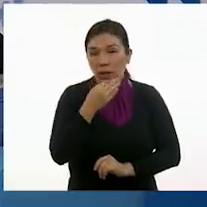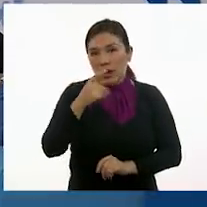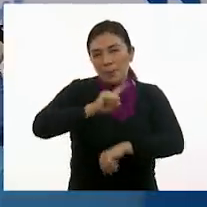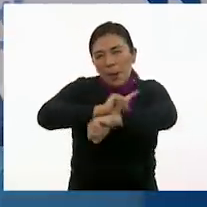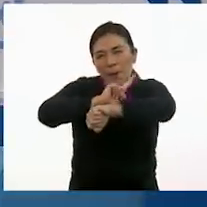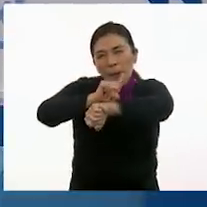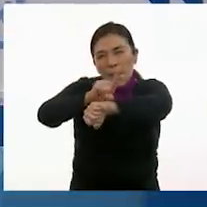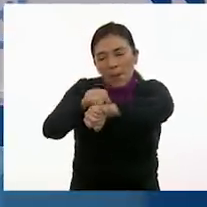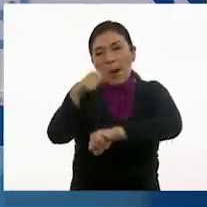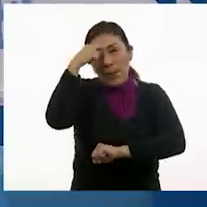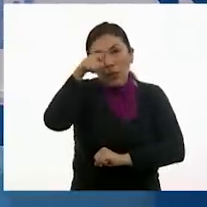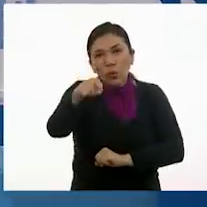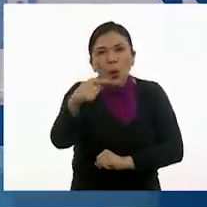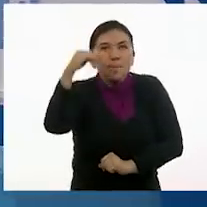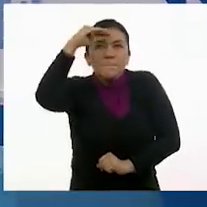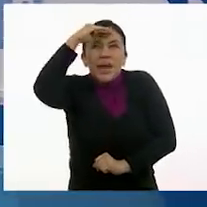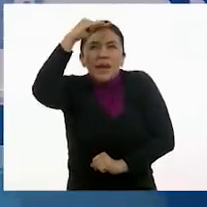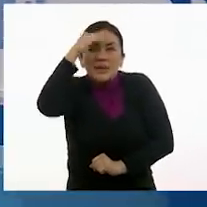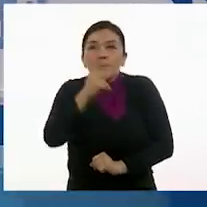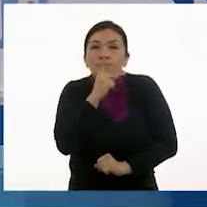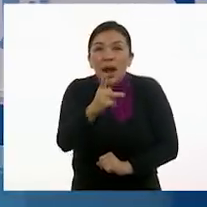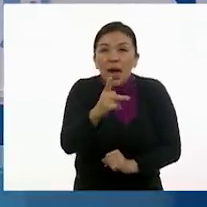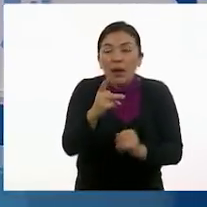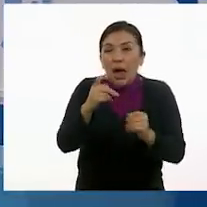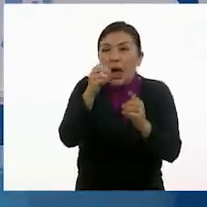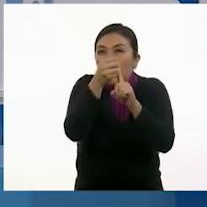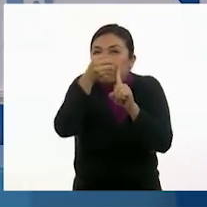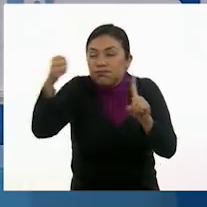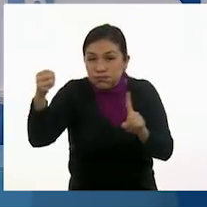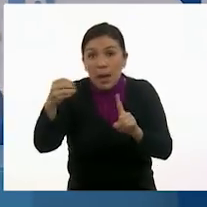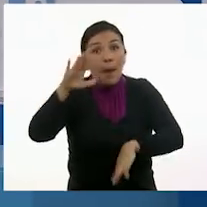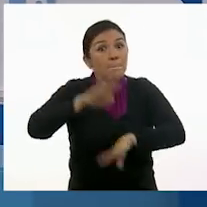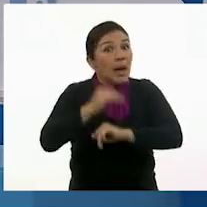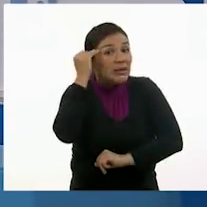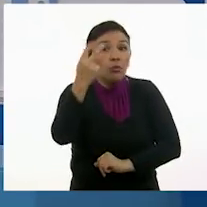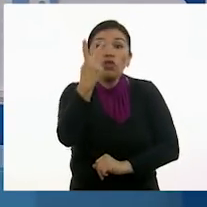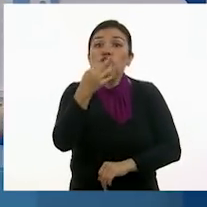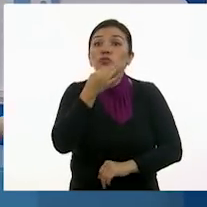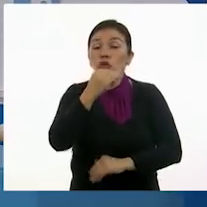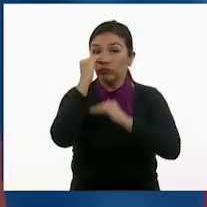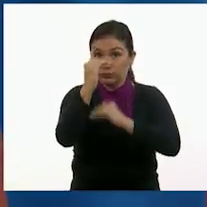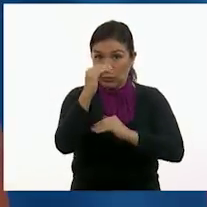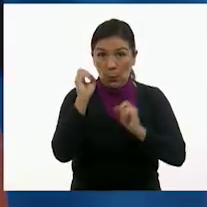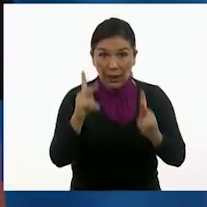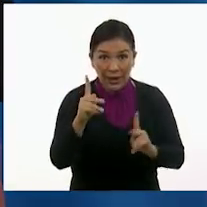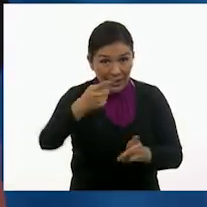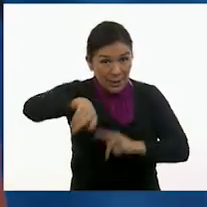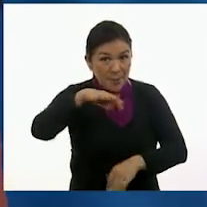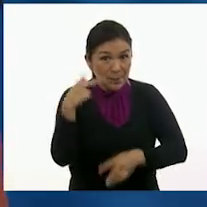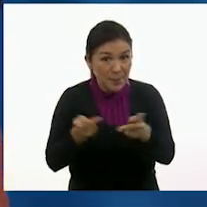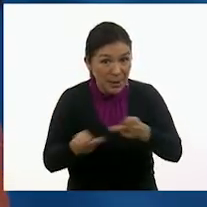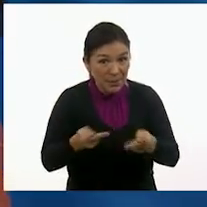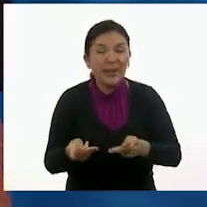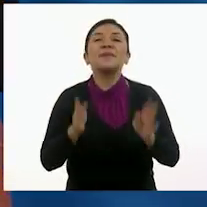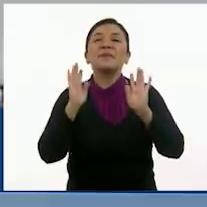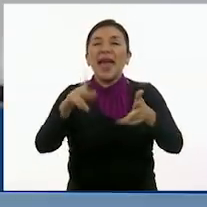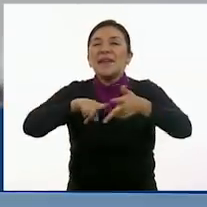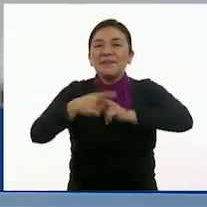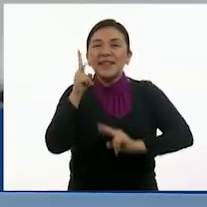que podamos armar esta palabra. No podemos pasarnos de ese tiempo, ¿ok? ¿Listas y listos? Sí, listos. Vale, pues